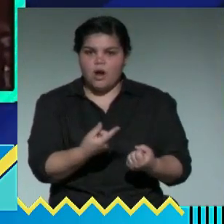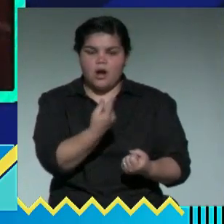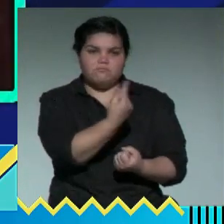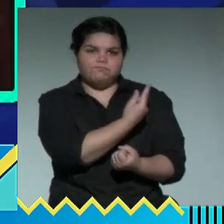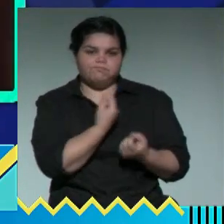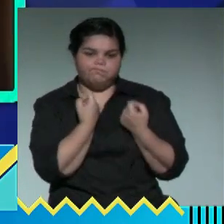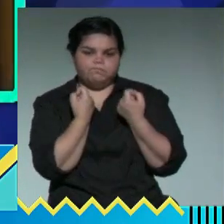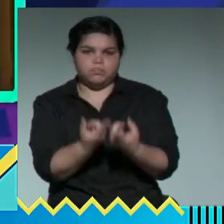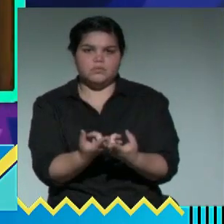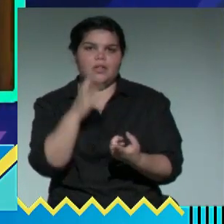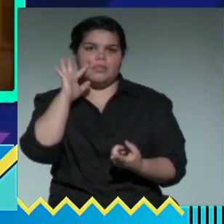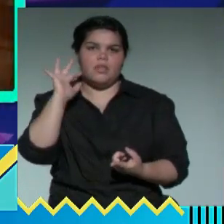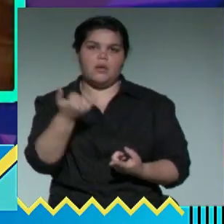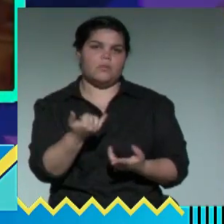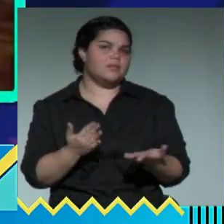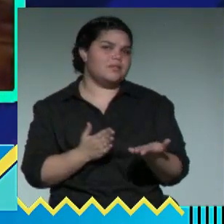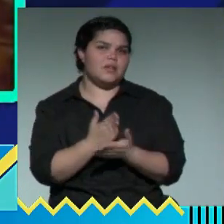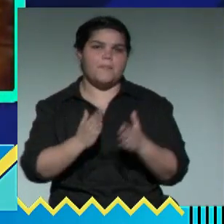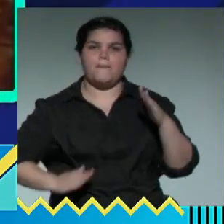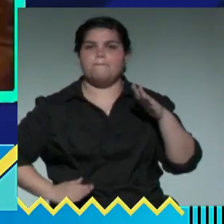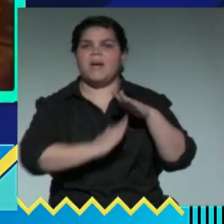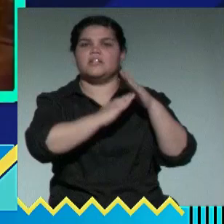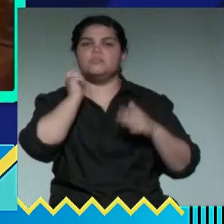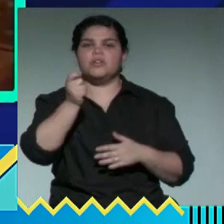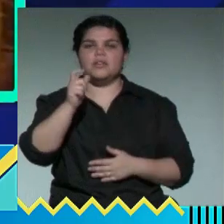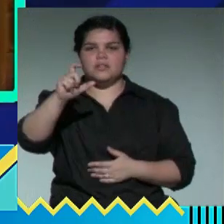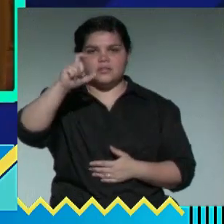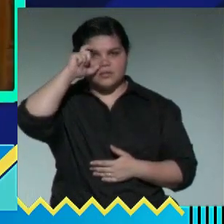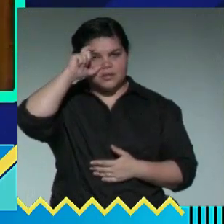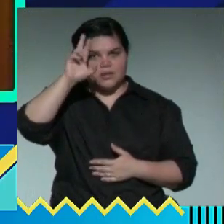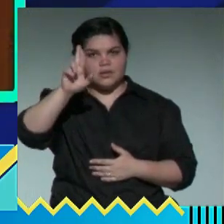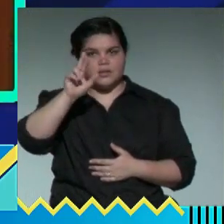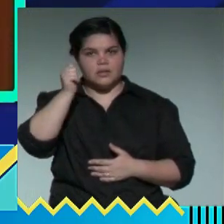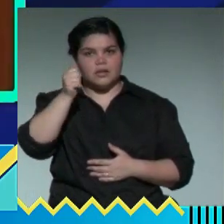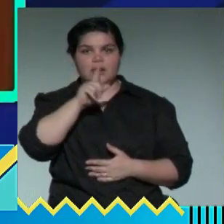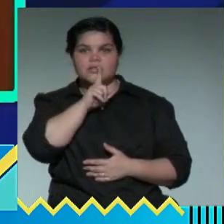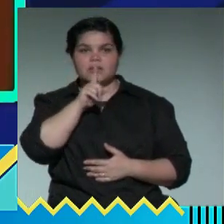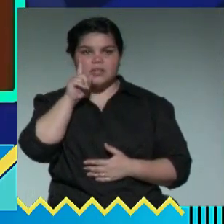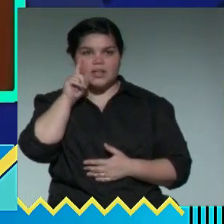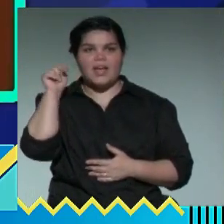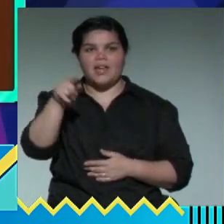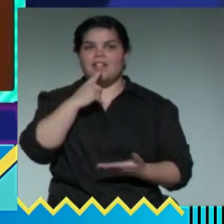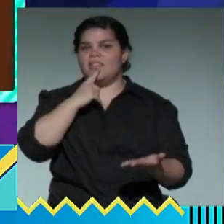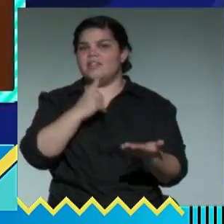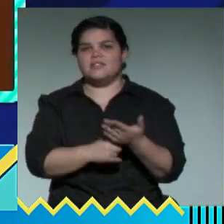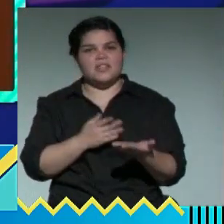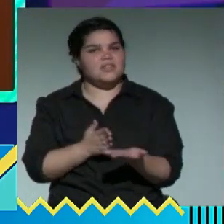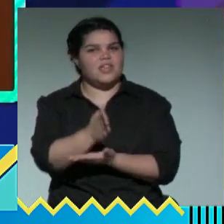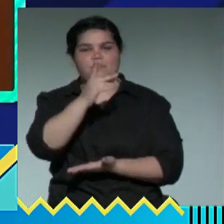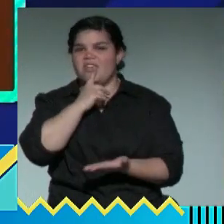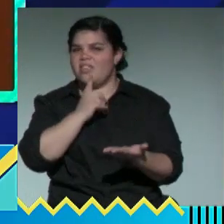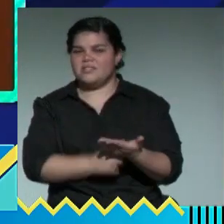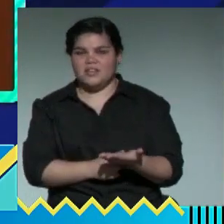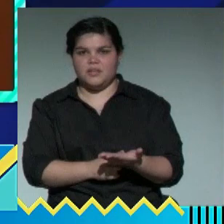y se notaba siempre el liderazgo de Cerati, digamos, desde el lugar de que era Cerati el que decidía la mayoría de las cosas. De hecho, casi